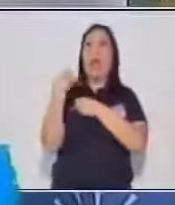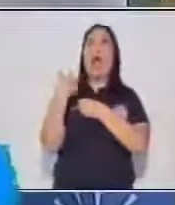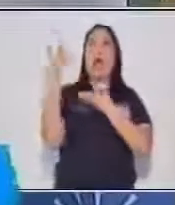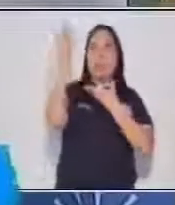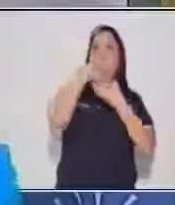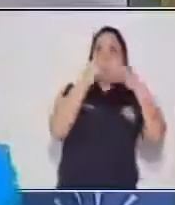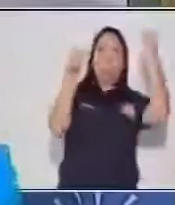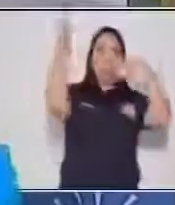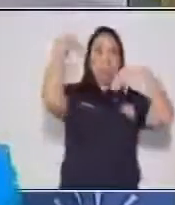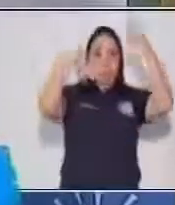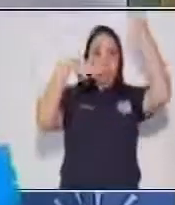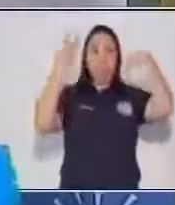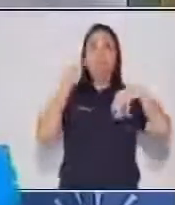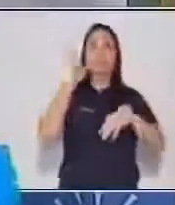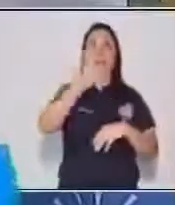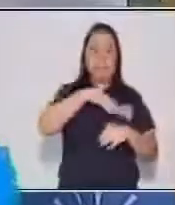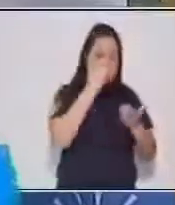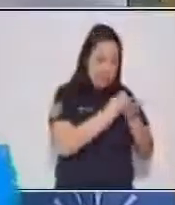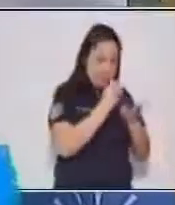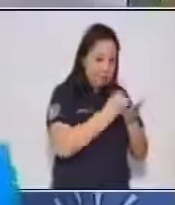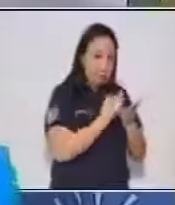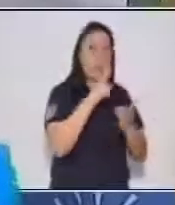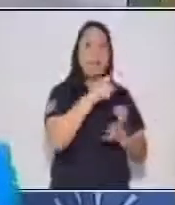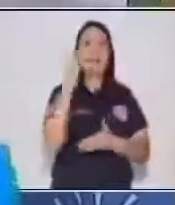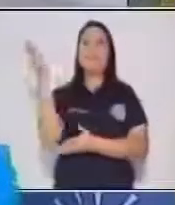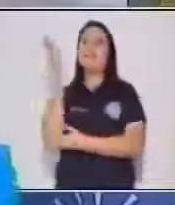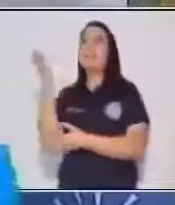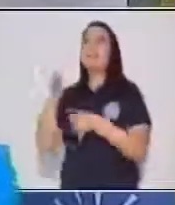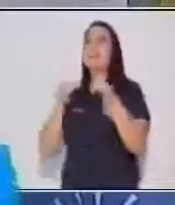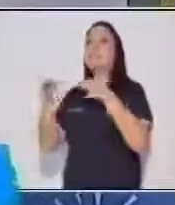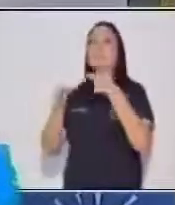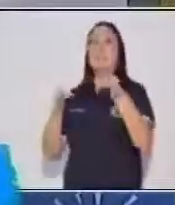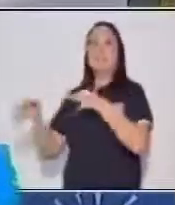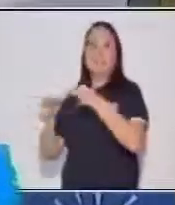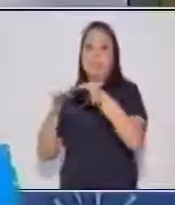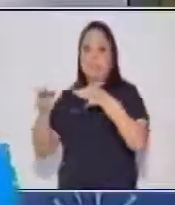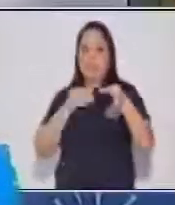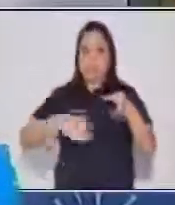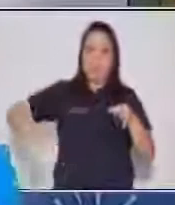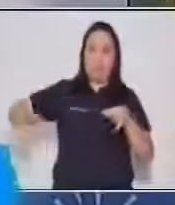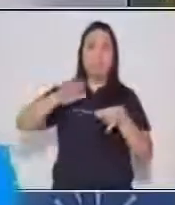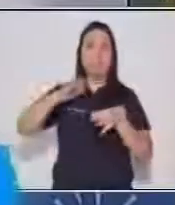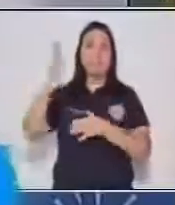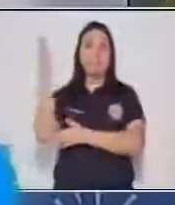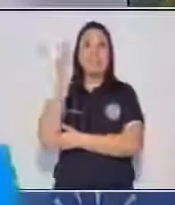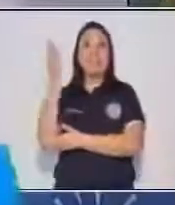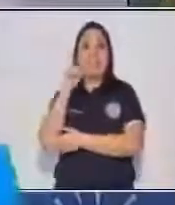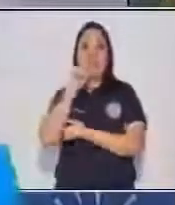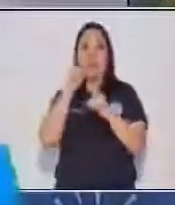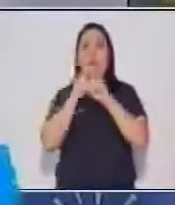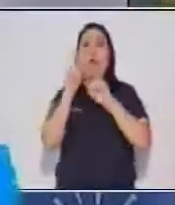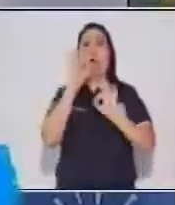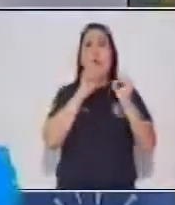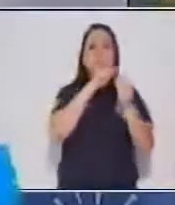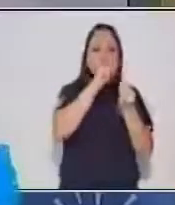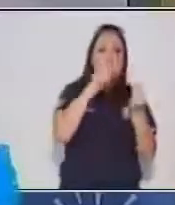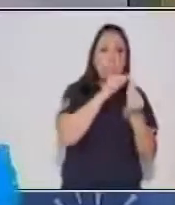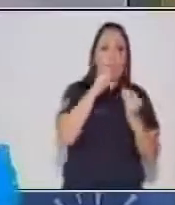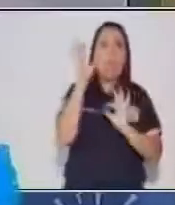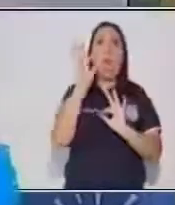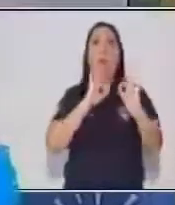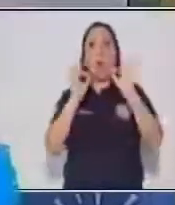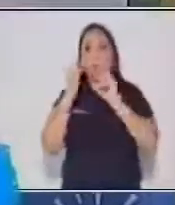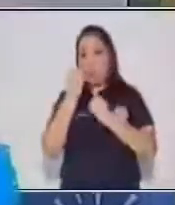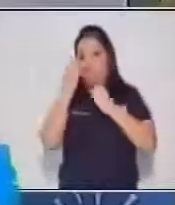¿sí? Que puedas explicarle a las personas que están en tu casa, o que puedas elaborar o grabar un video y dar a conocer